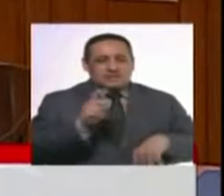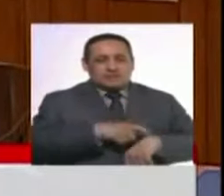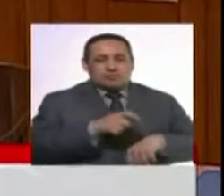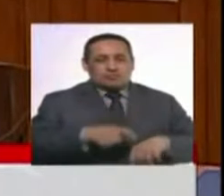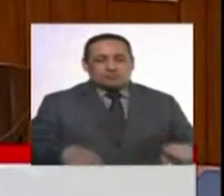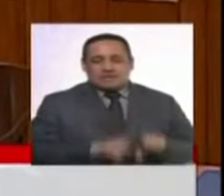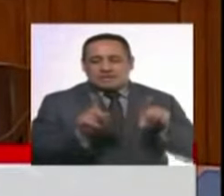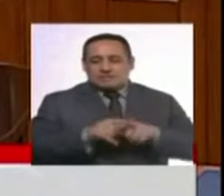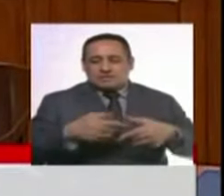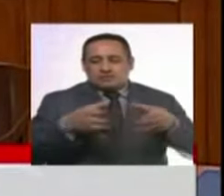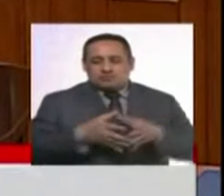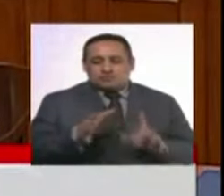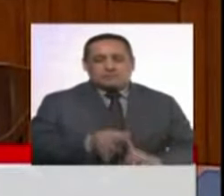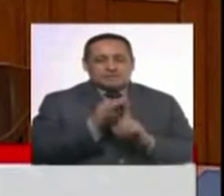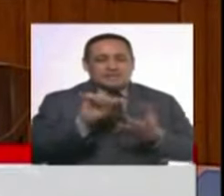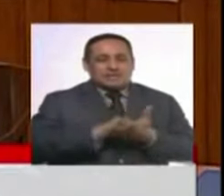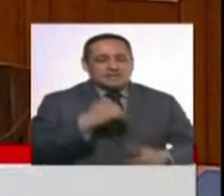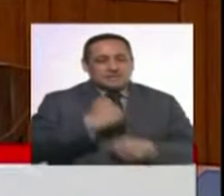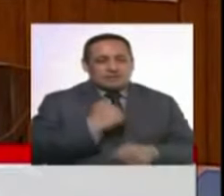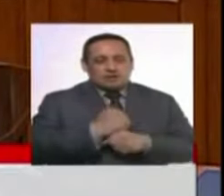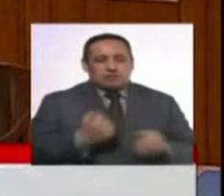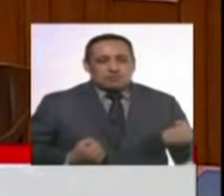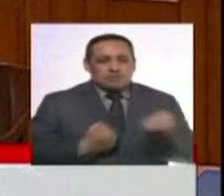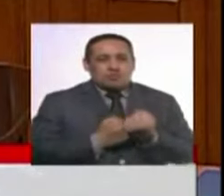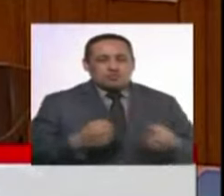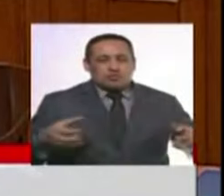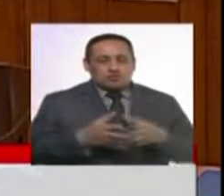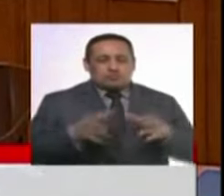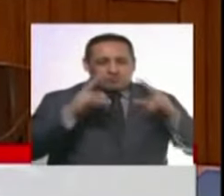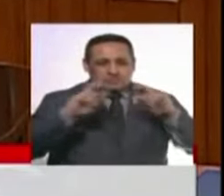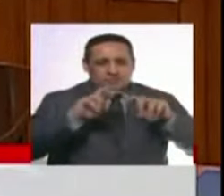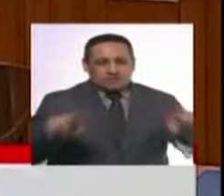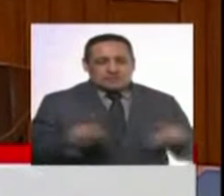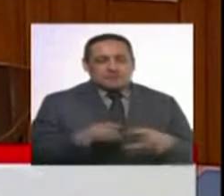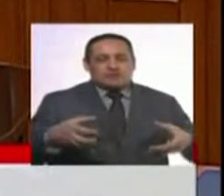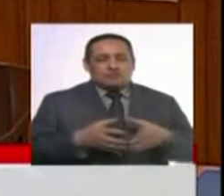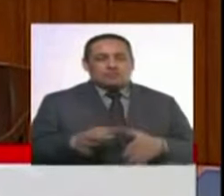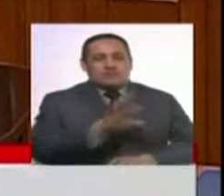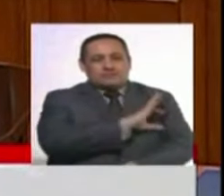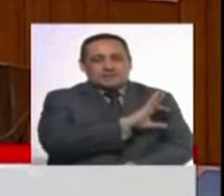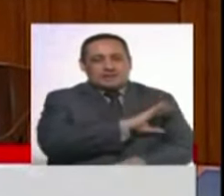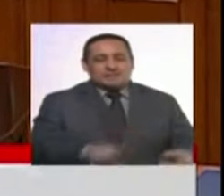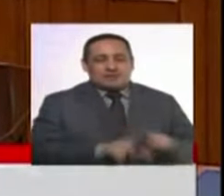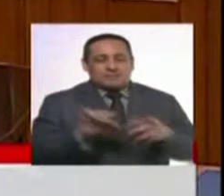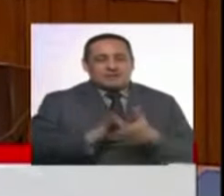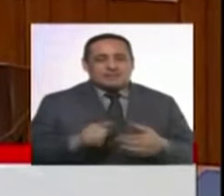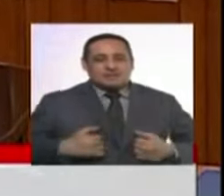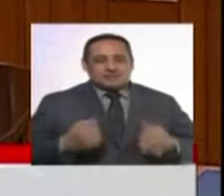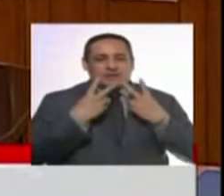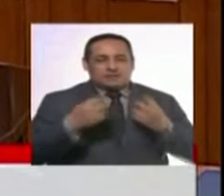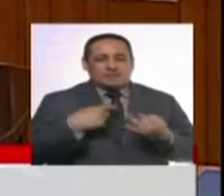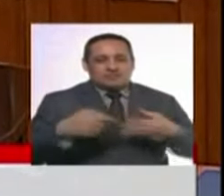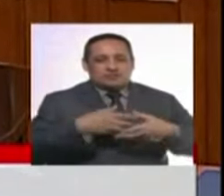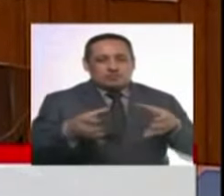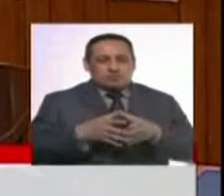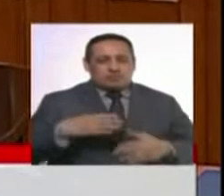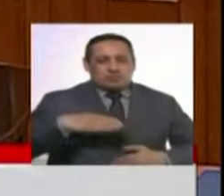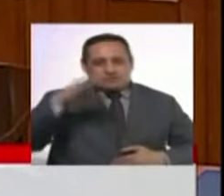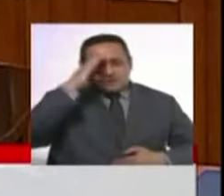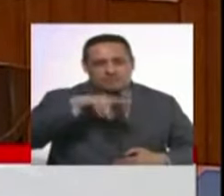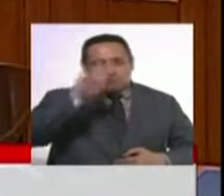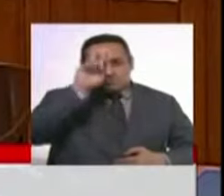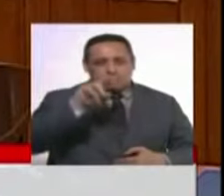el equipo especial que viene actuando como apoyo a las investigaciones a cargo de Ministerio Público así como todas las unidades de la gloriosa Policía